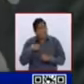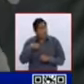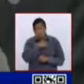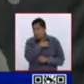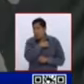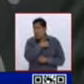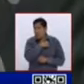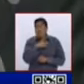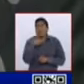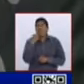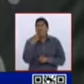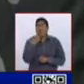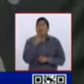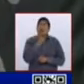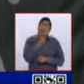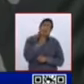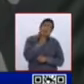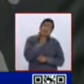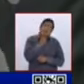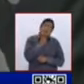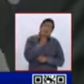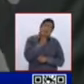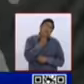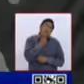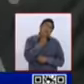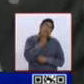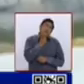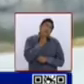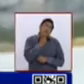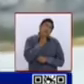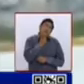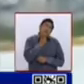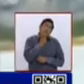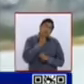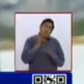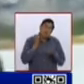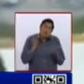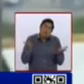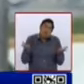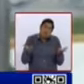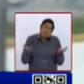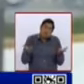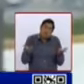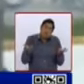línea. Los colegas, ¿qué dicen de él? Sí, casi nada.